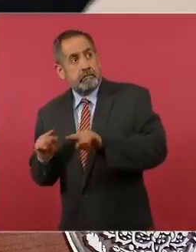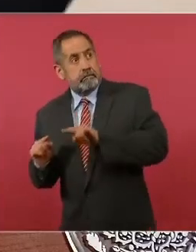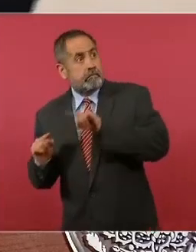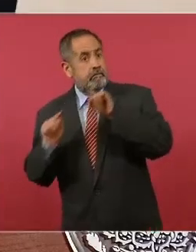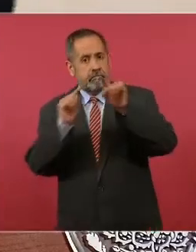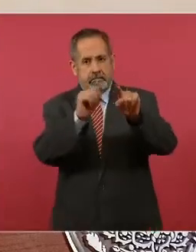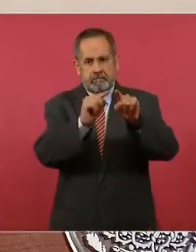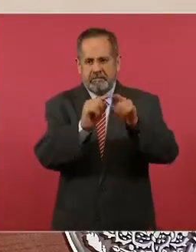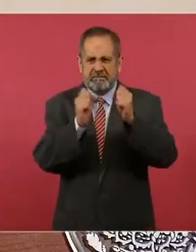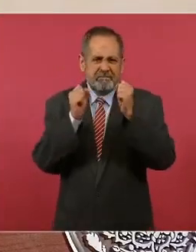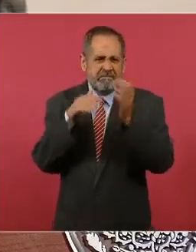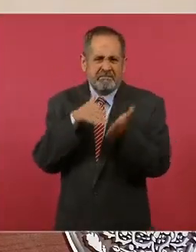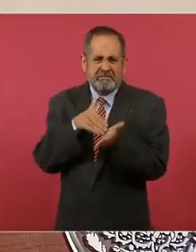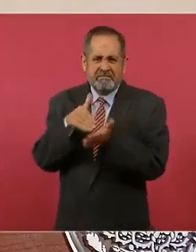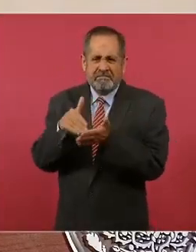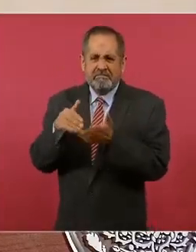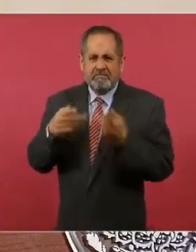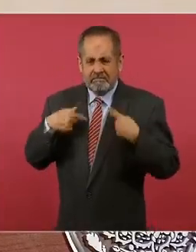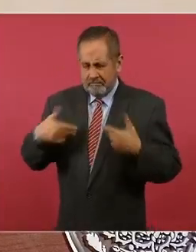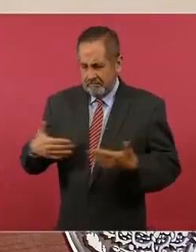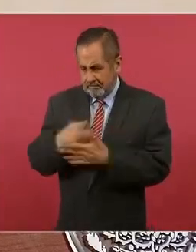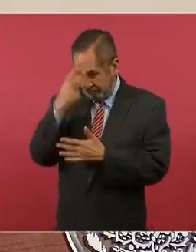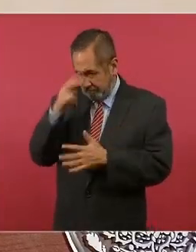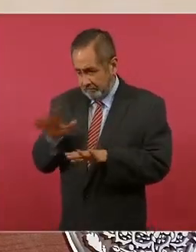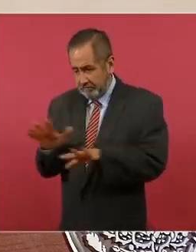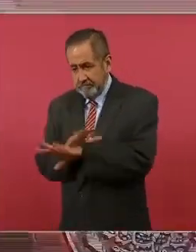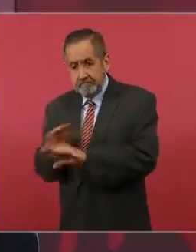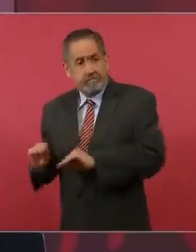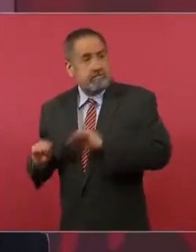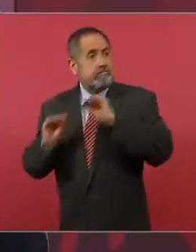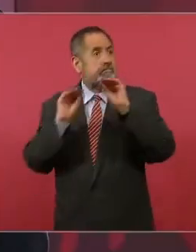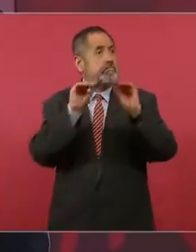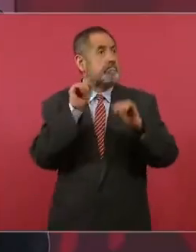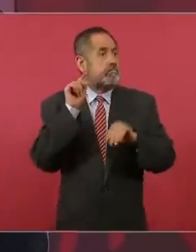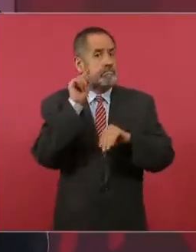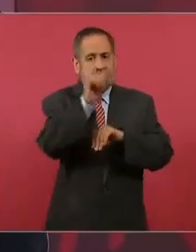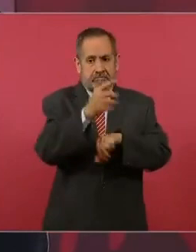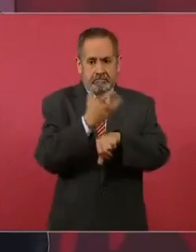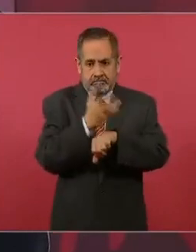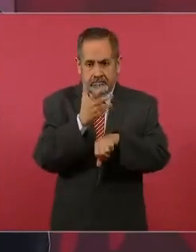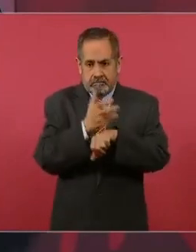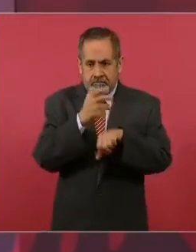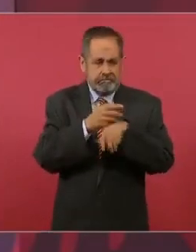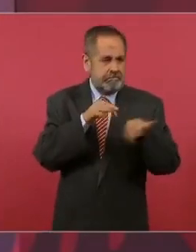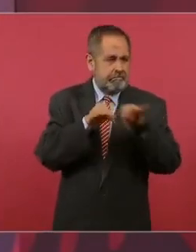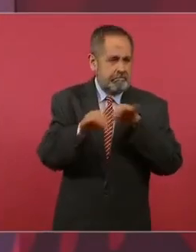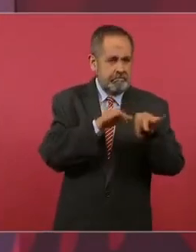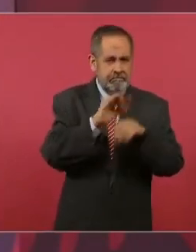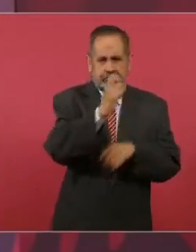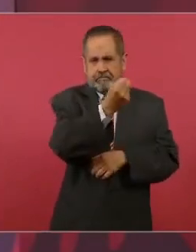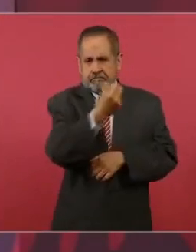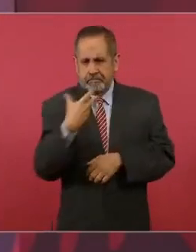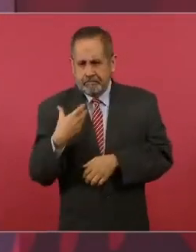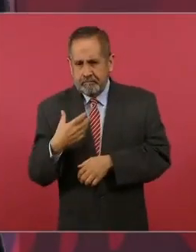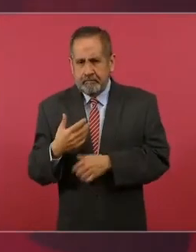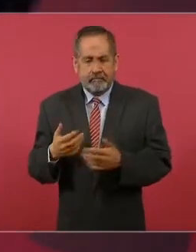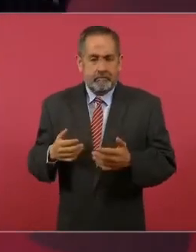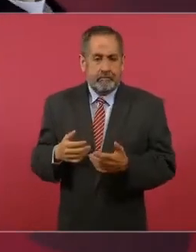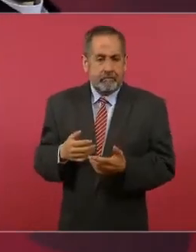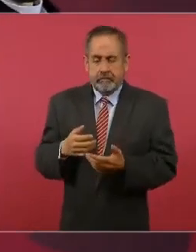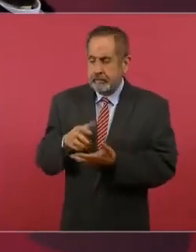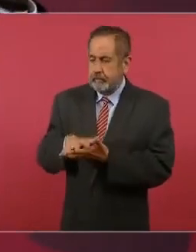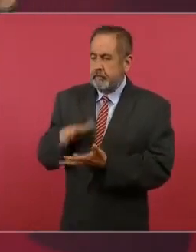por millones de mexicanos que decidieron irse a buscar la vida del otro lado de la frontera, esto hubiese